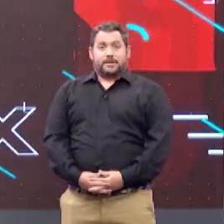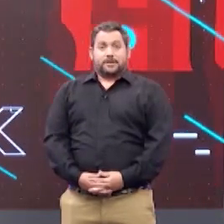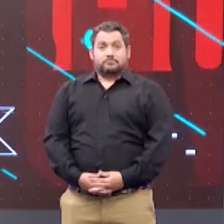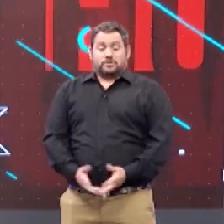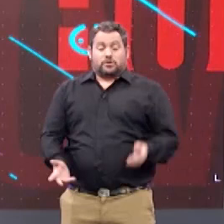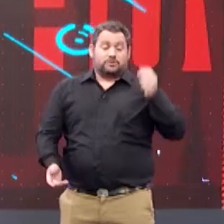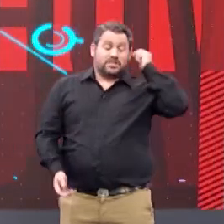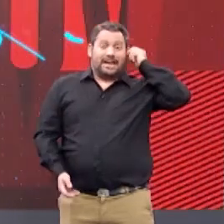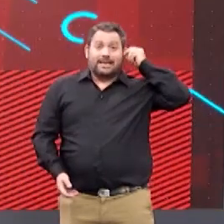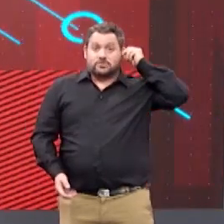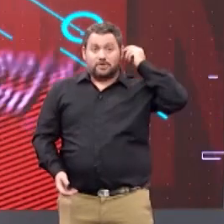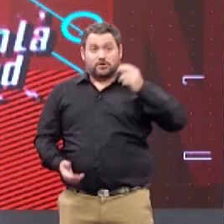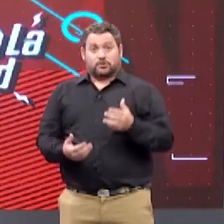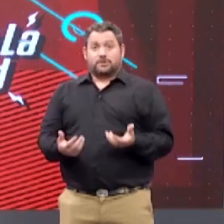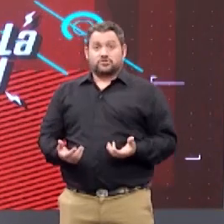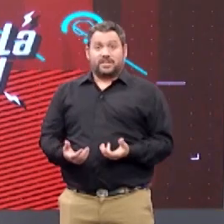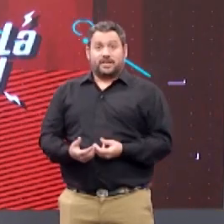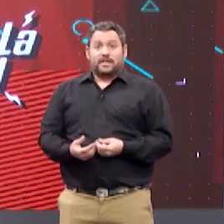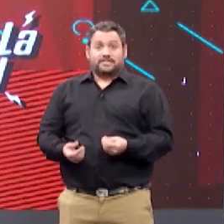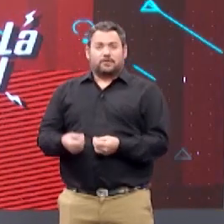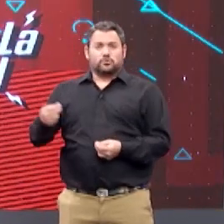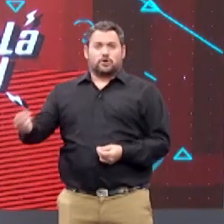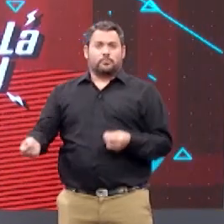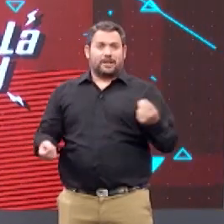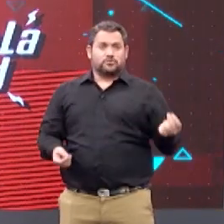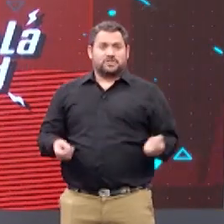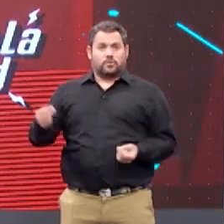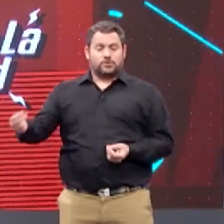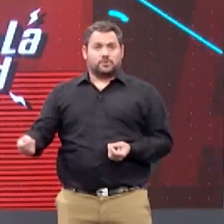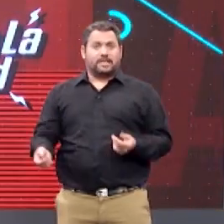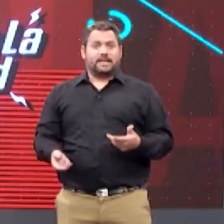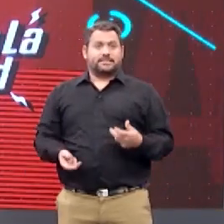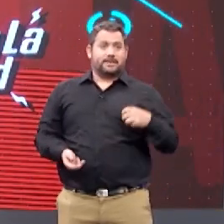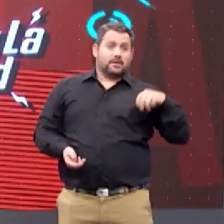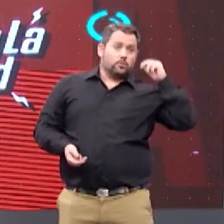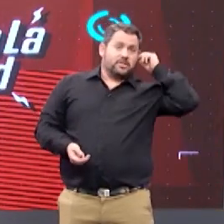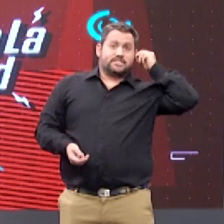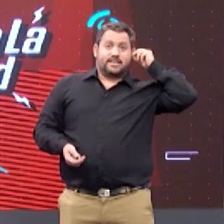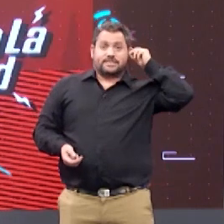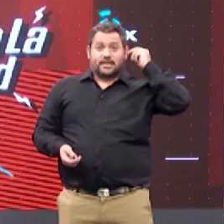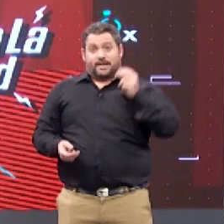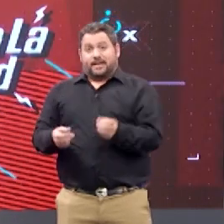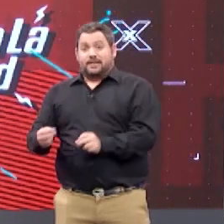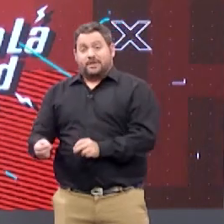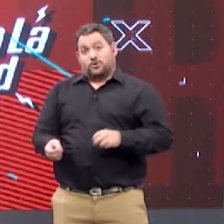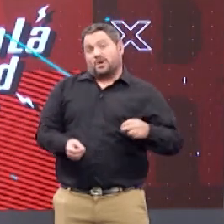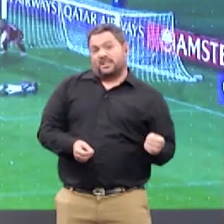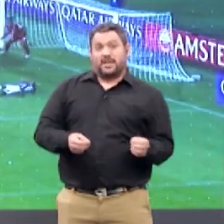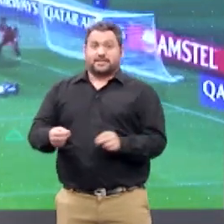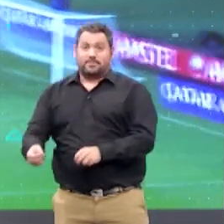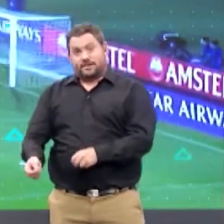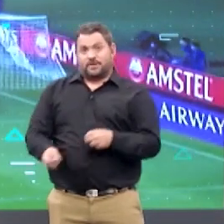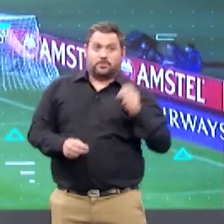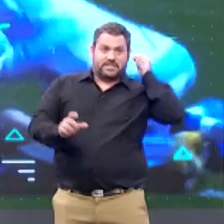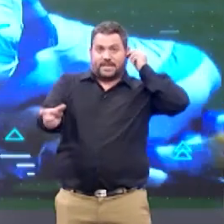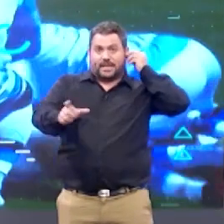que... Rojas no llegaría, y supongamos que Rojas no llegue, y se habla mucho de Compañucci jugando por la derecha, Ulises en el medio o en la